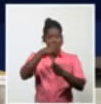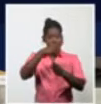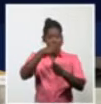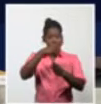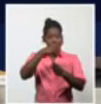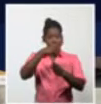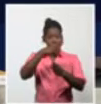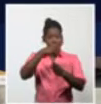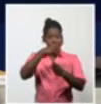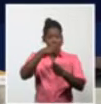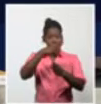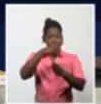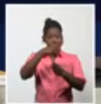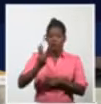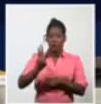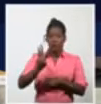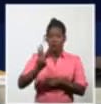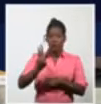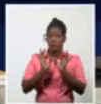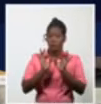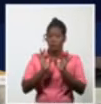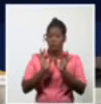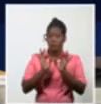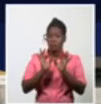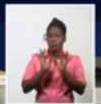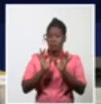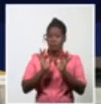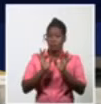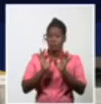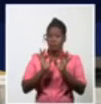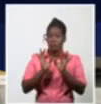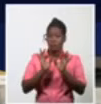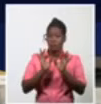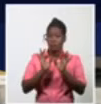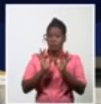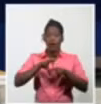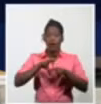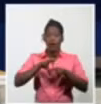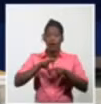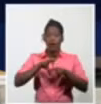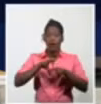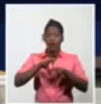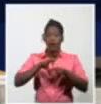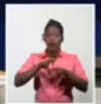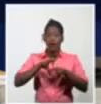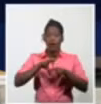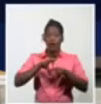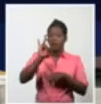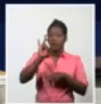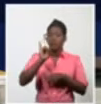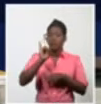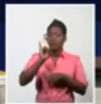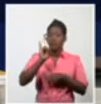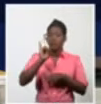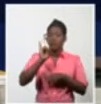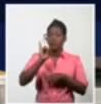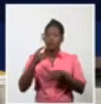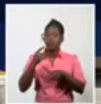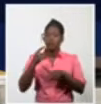383, en el Hospital Hermanos Amajeiras, 377, en el Laboratorio de Villa